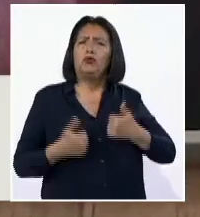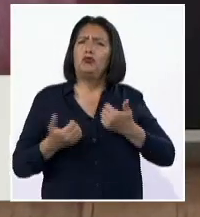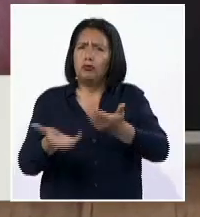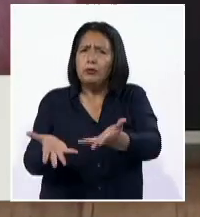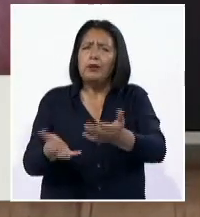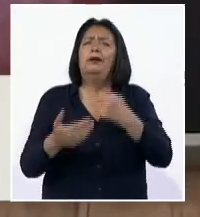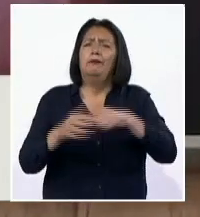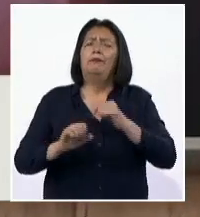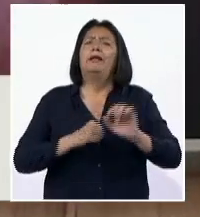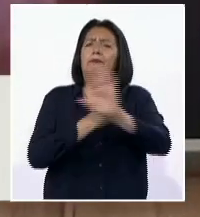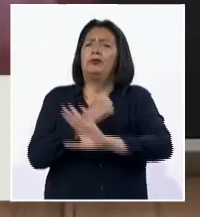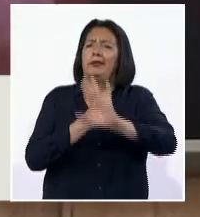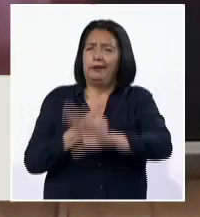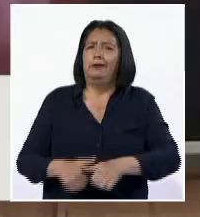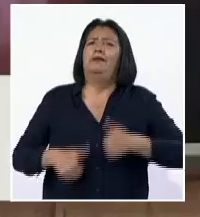precisamente para defender la vida